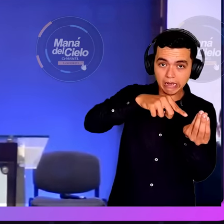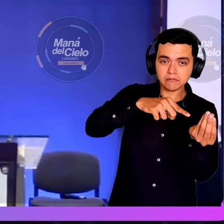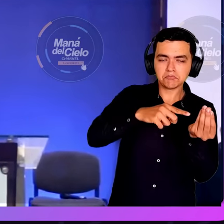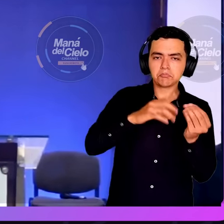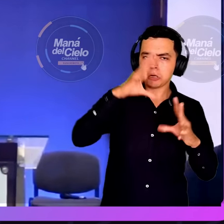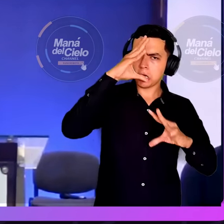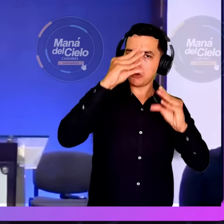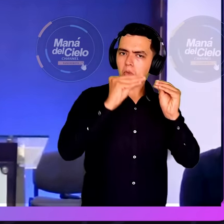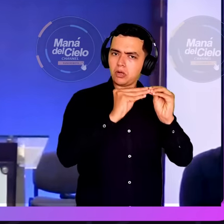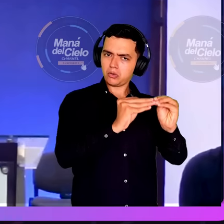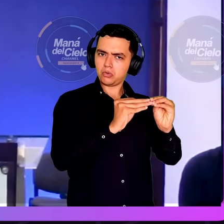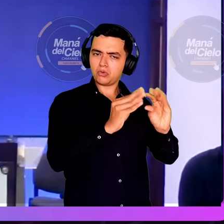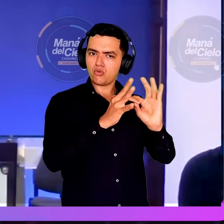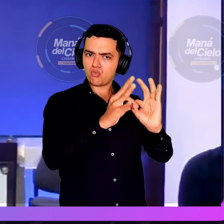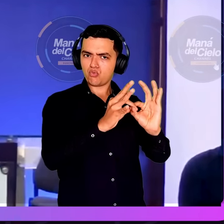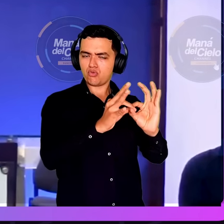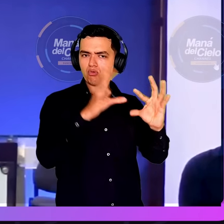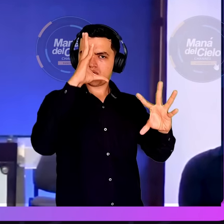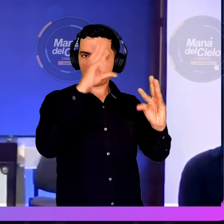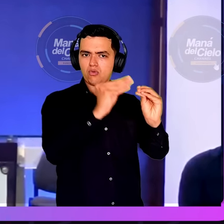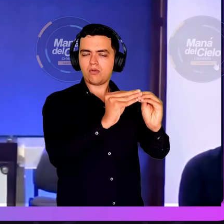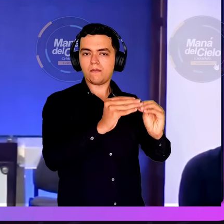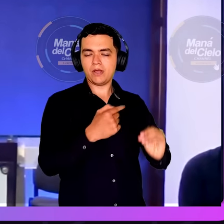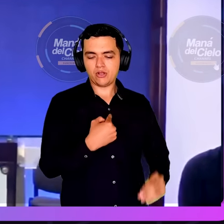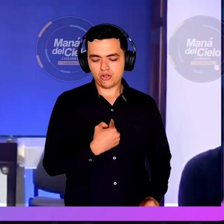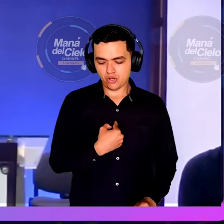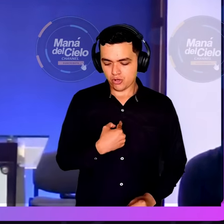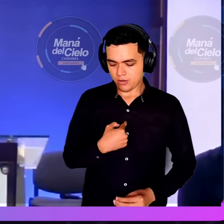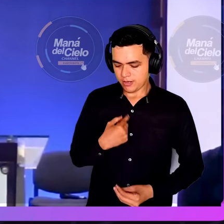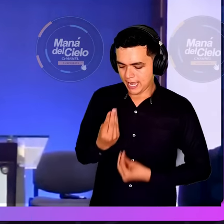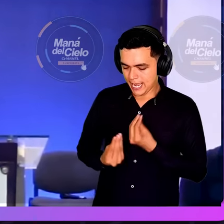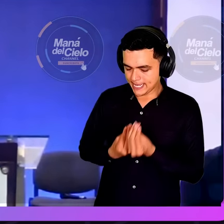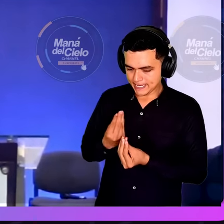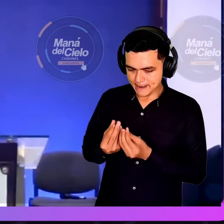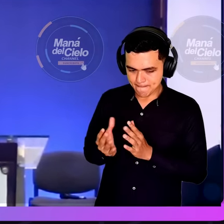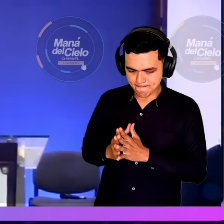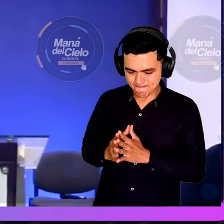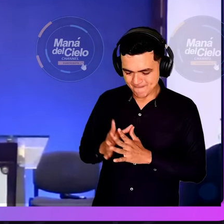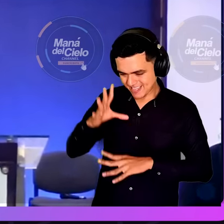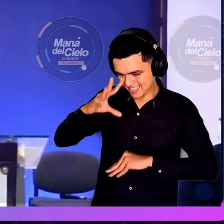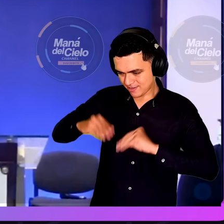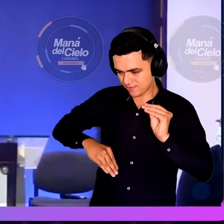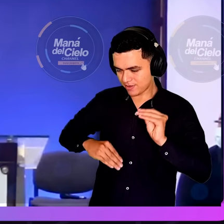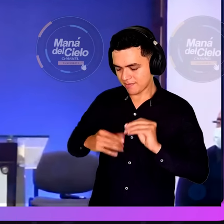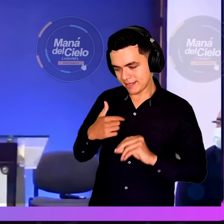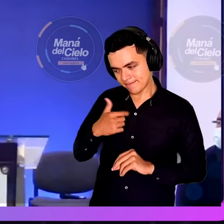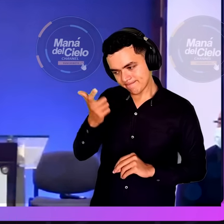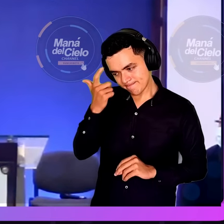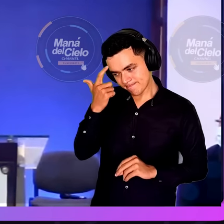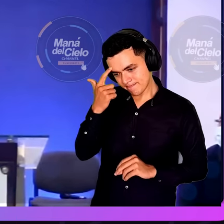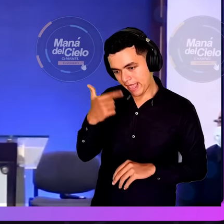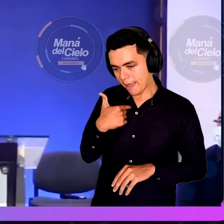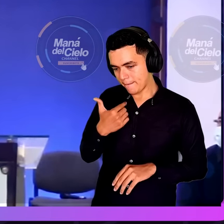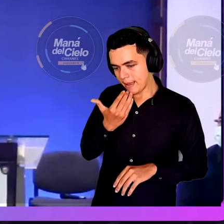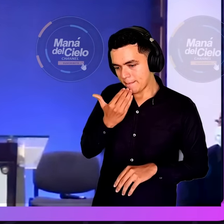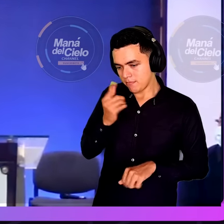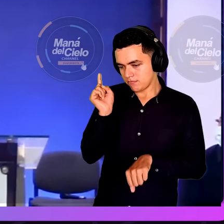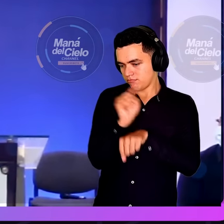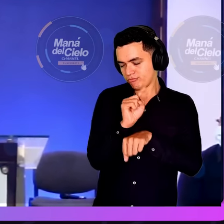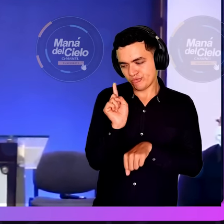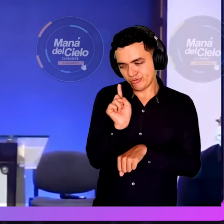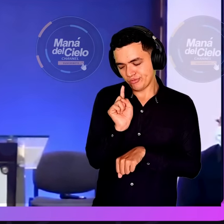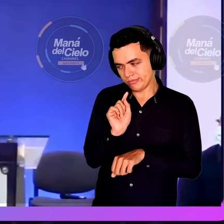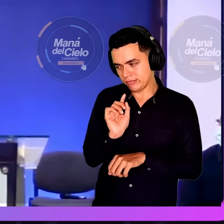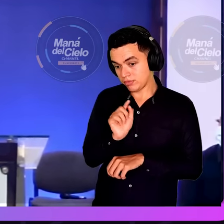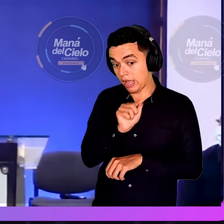De mi esposo y mis hijos estaban de acuerdo en algo. Yo no.